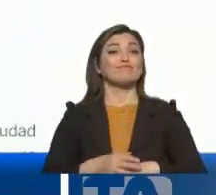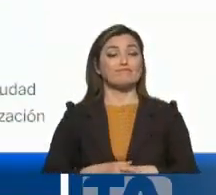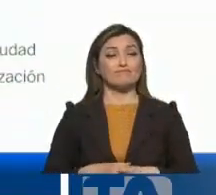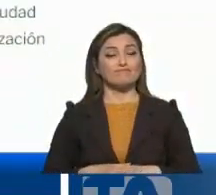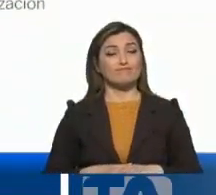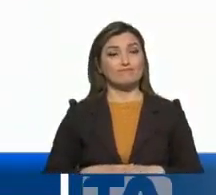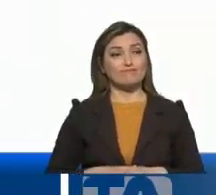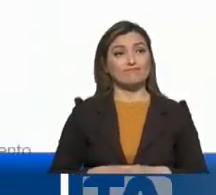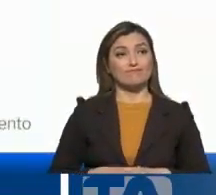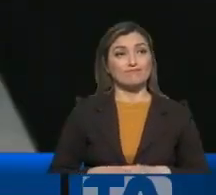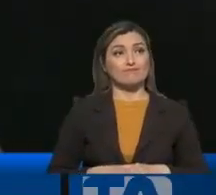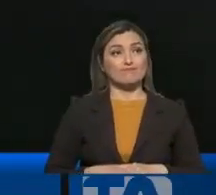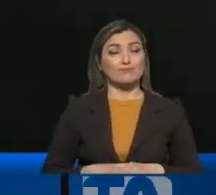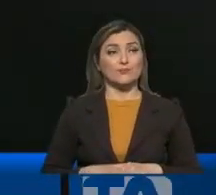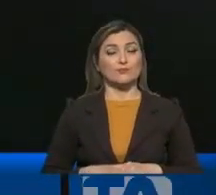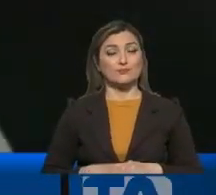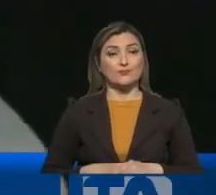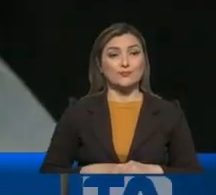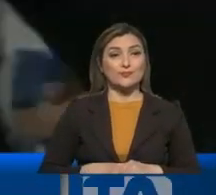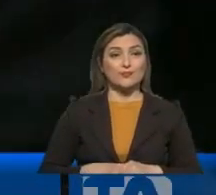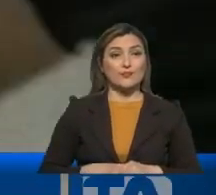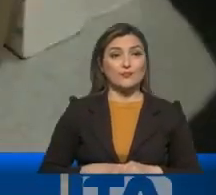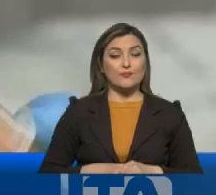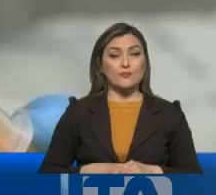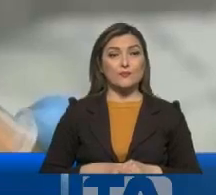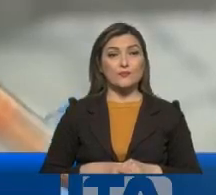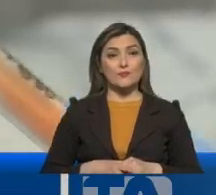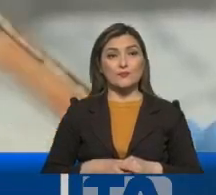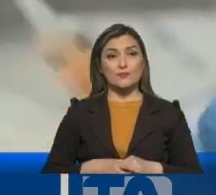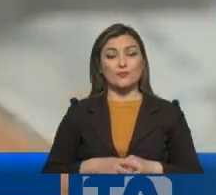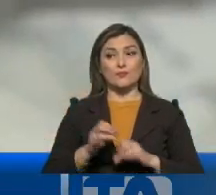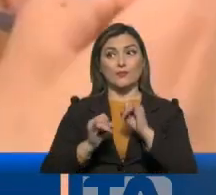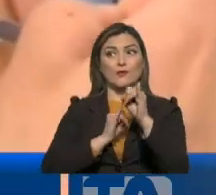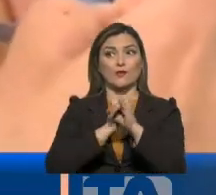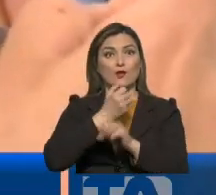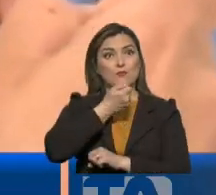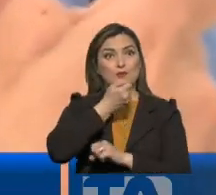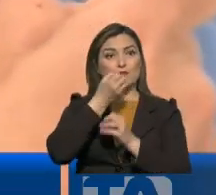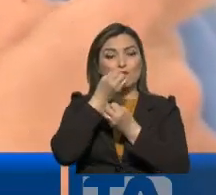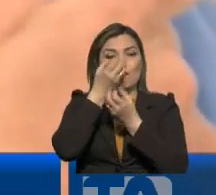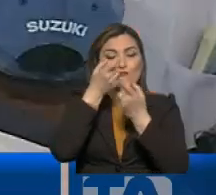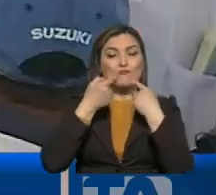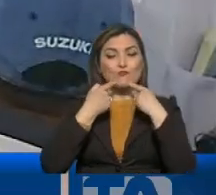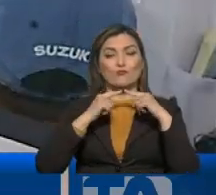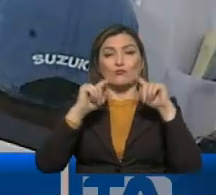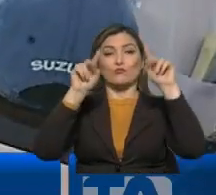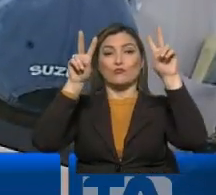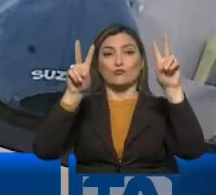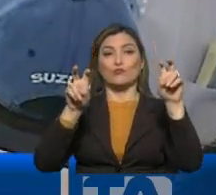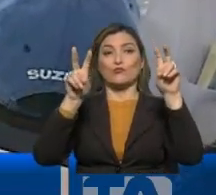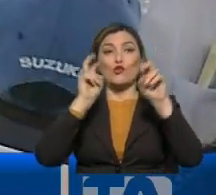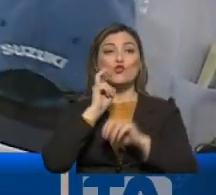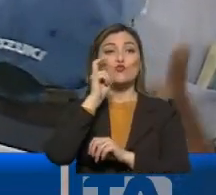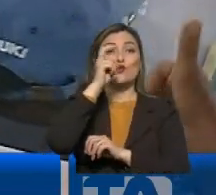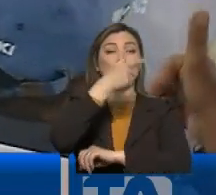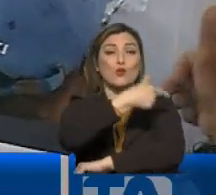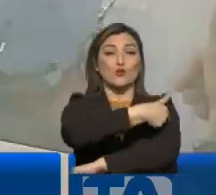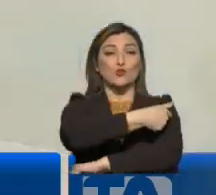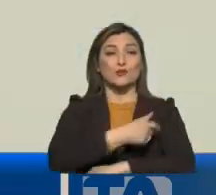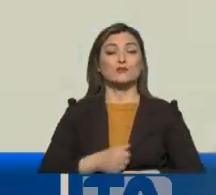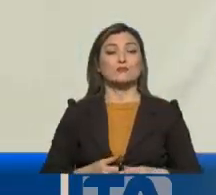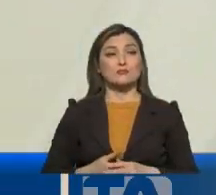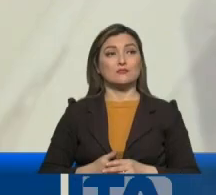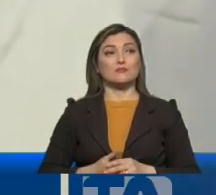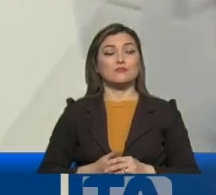el kobe 19 un hecho que ha sido recogido por la prensa internacional donde se empieza a acuñar el término turismo de vacunas